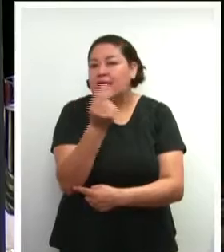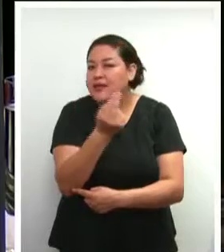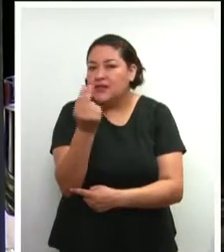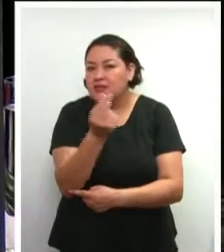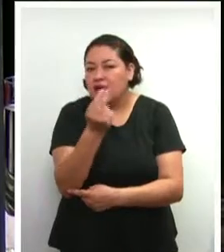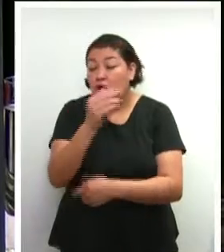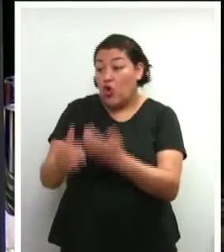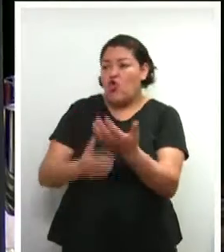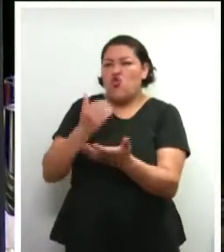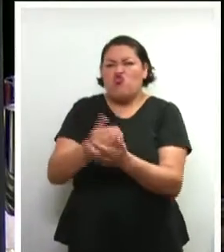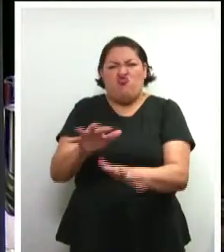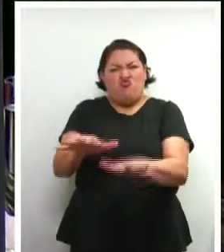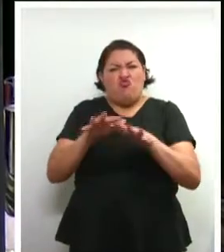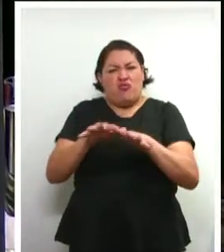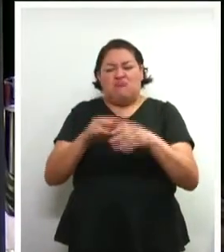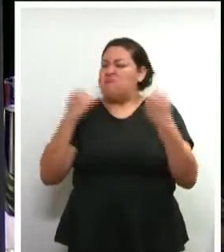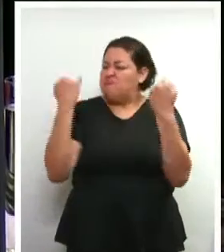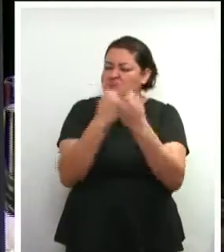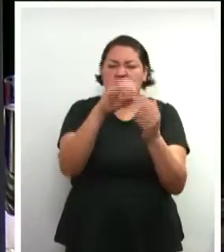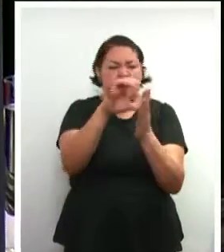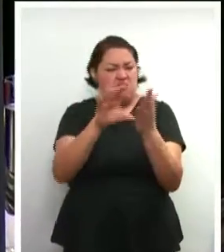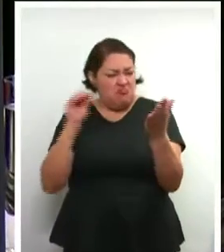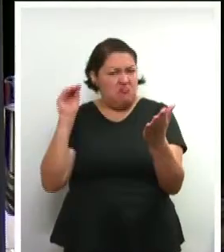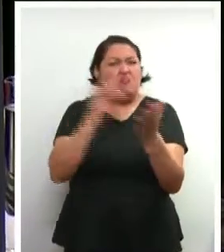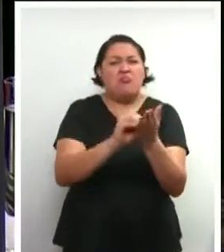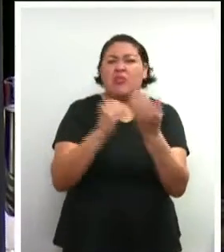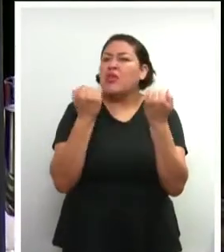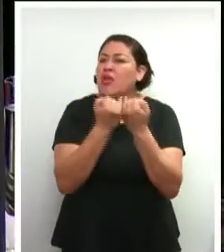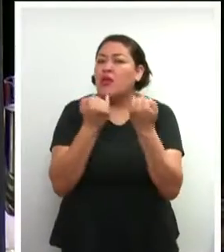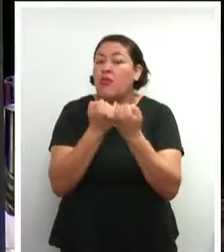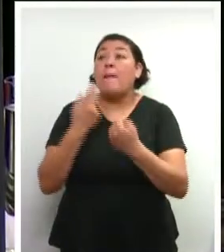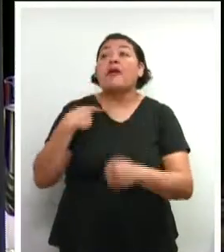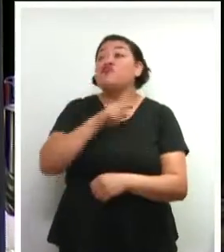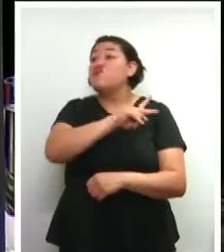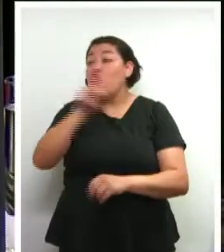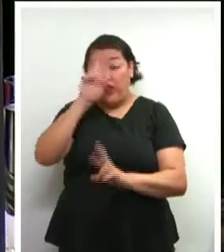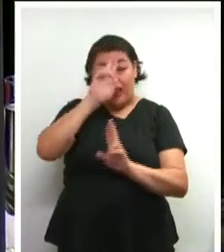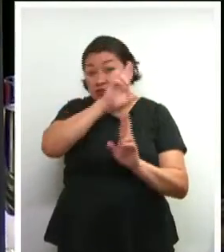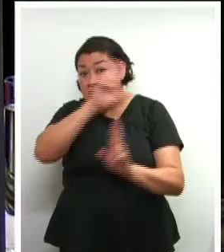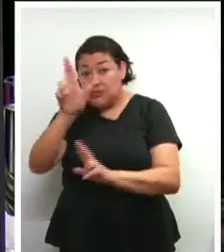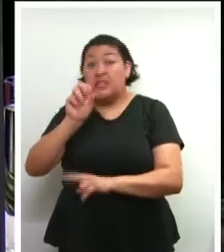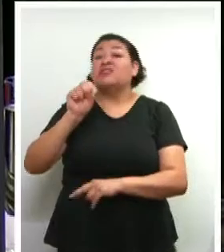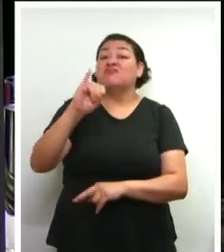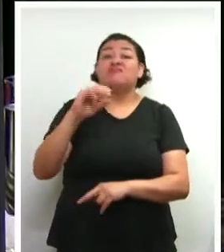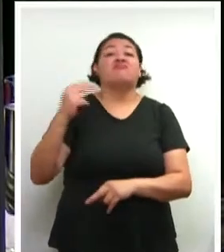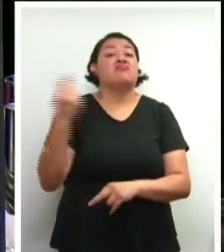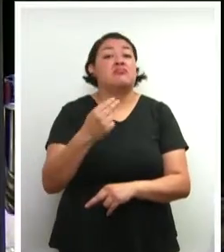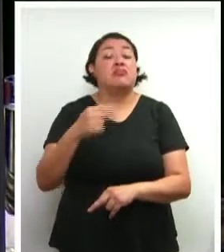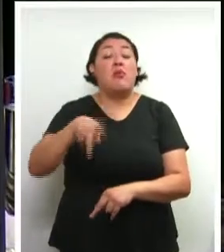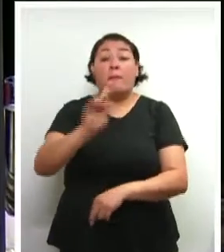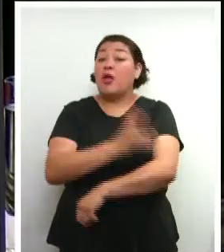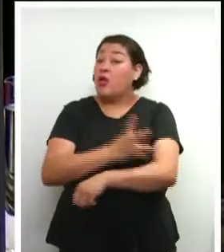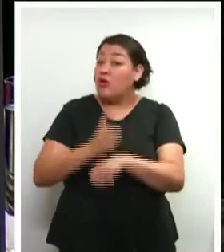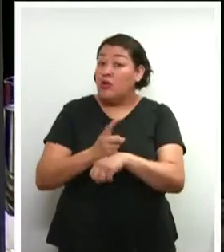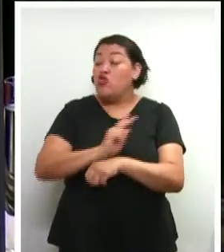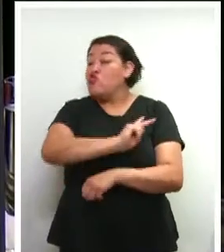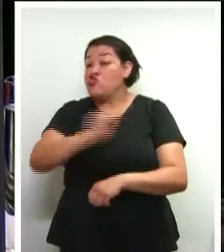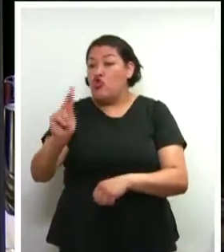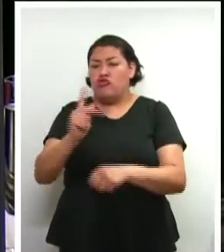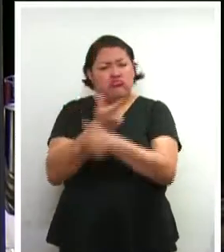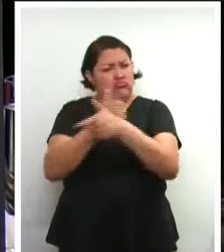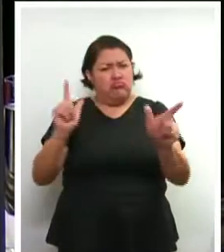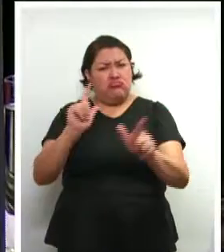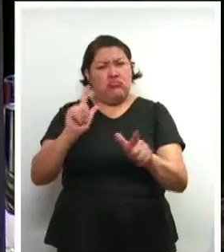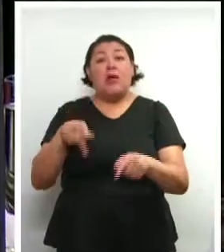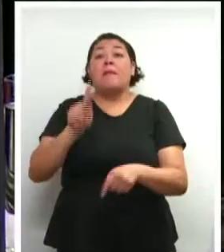ciudad. Merecen respeto en todo momento, merecen libertades, sí, y verdades que nos hagan libres,